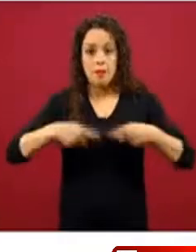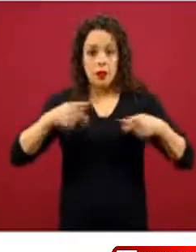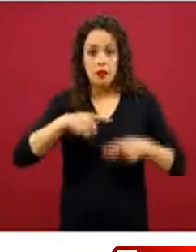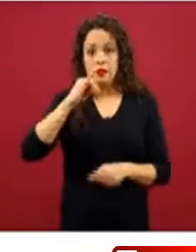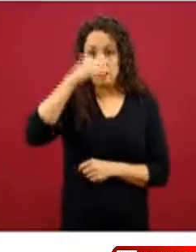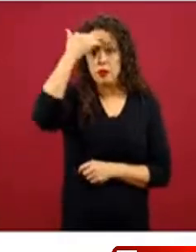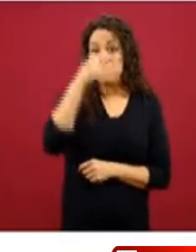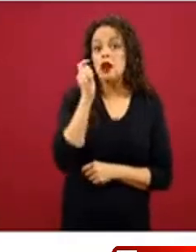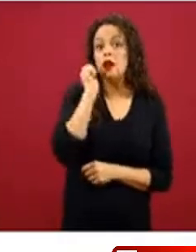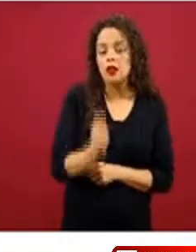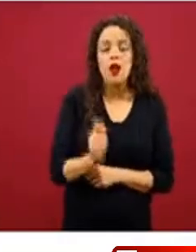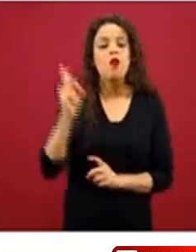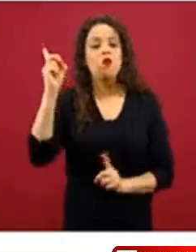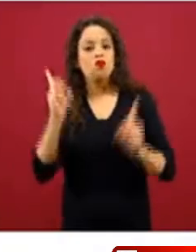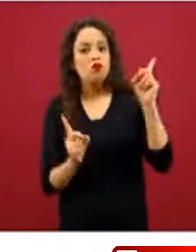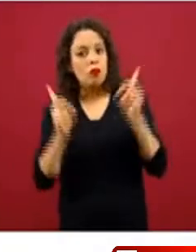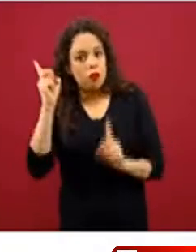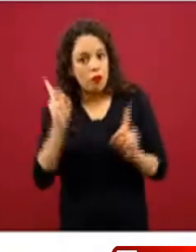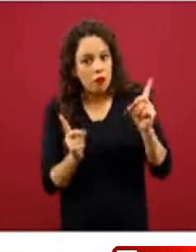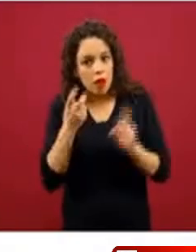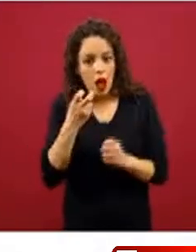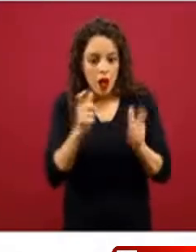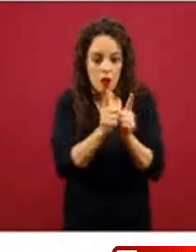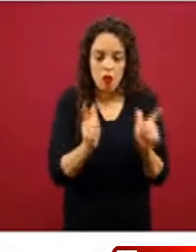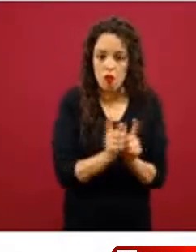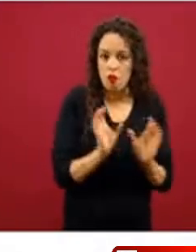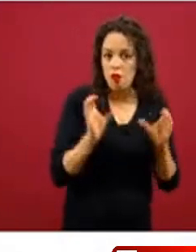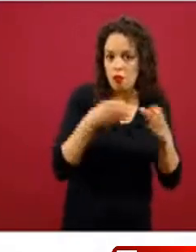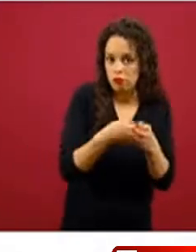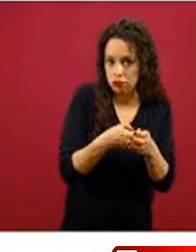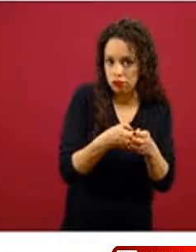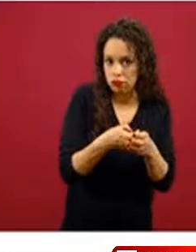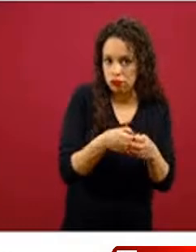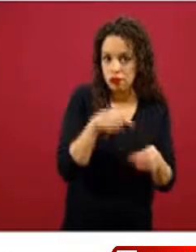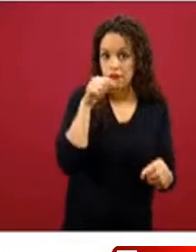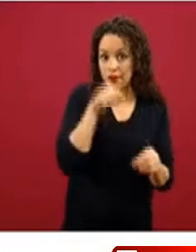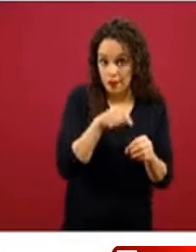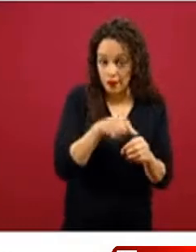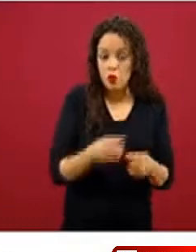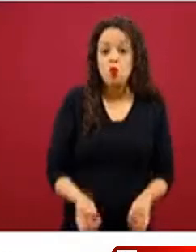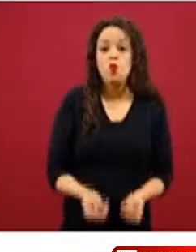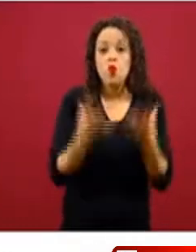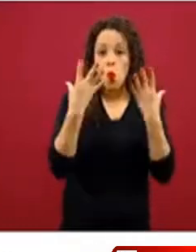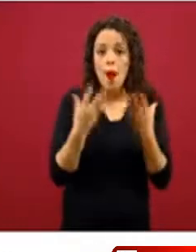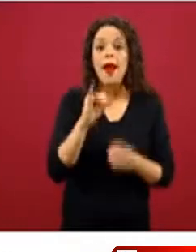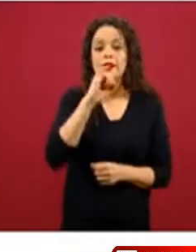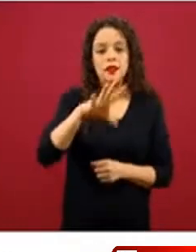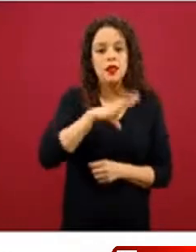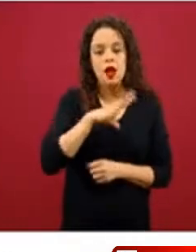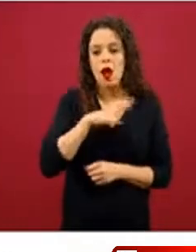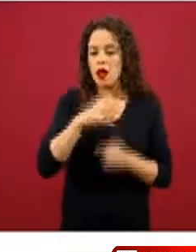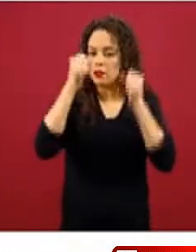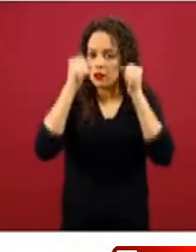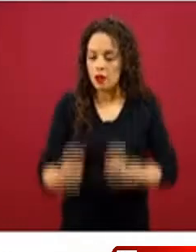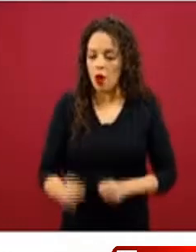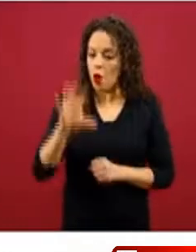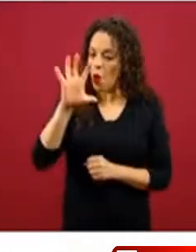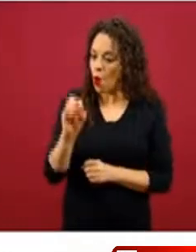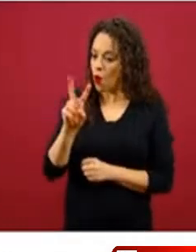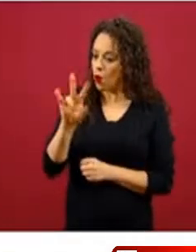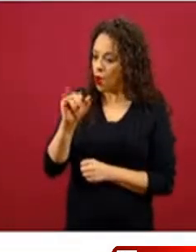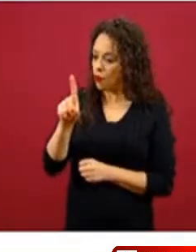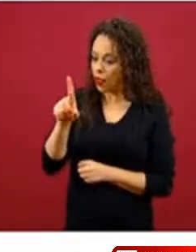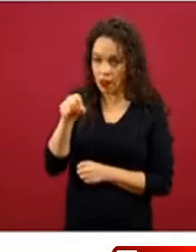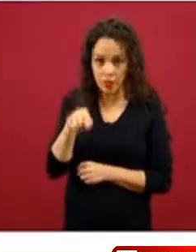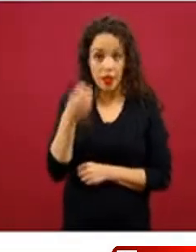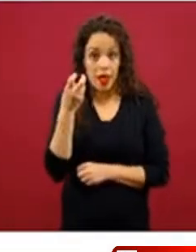clasifican como casos sospechosos, cuántas son realmente casos de COVID, cuántas se confirman finalmente a